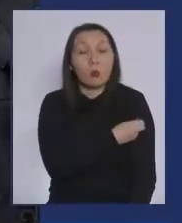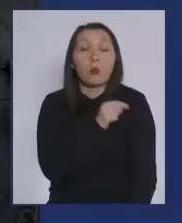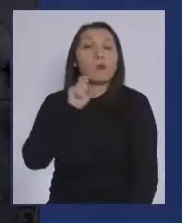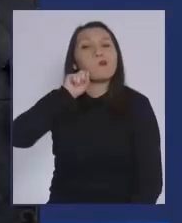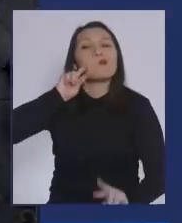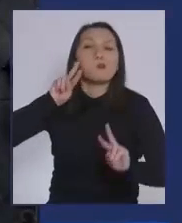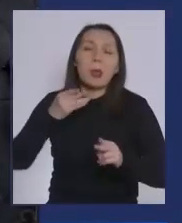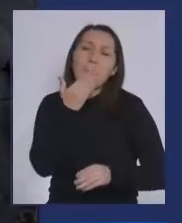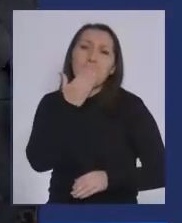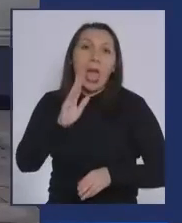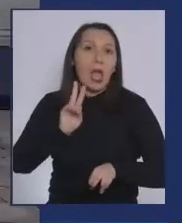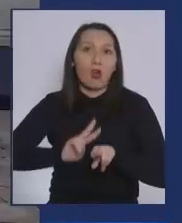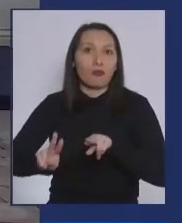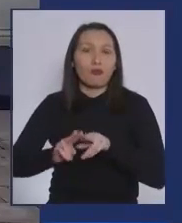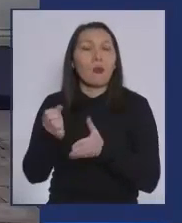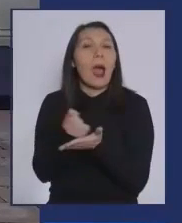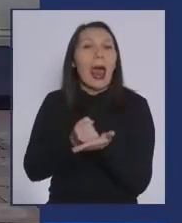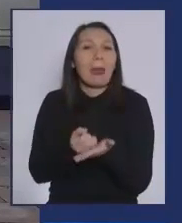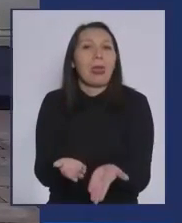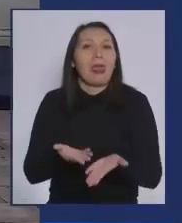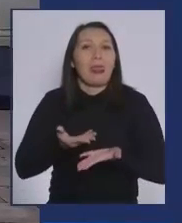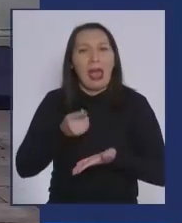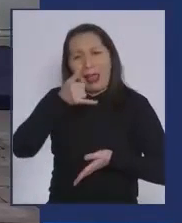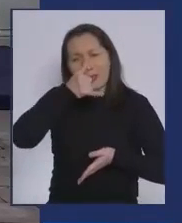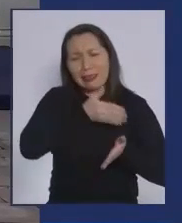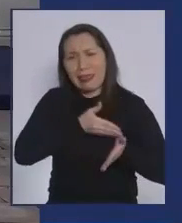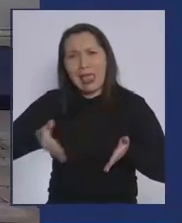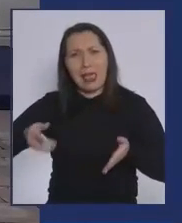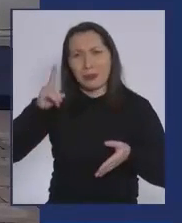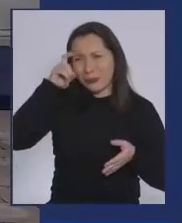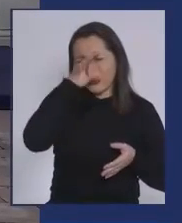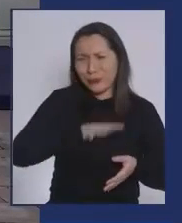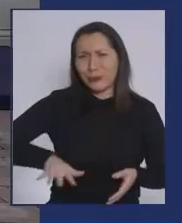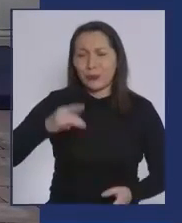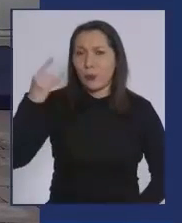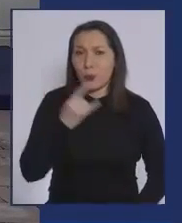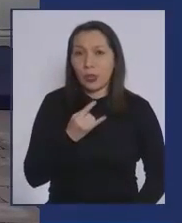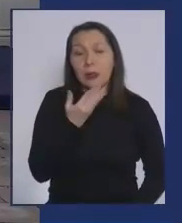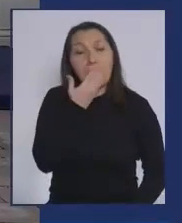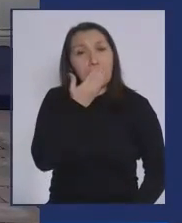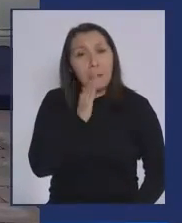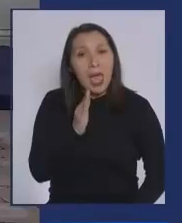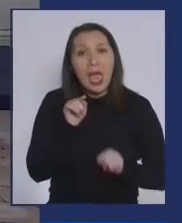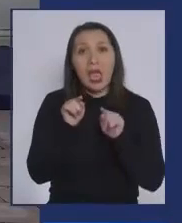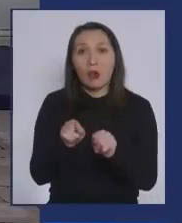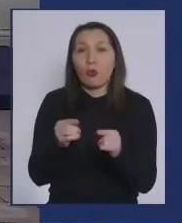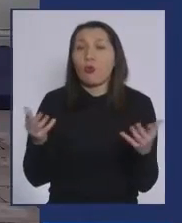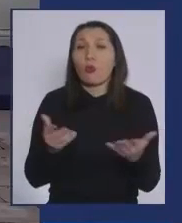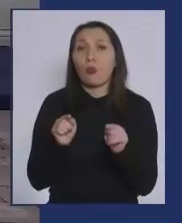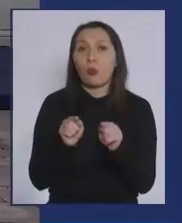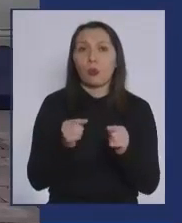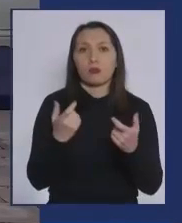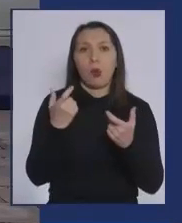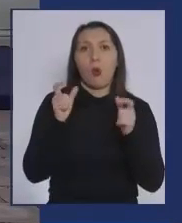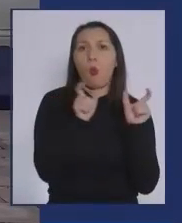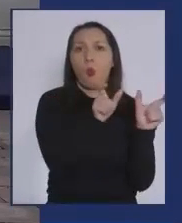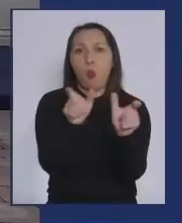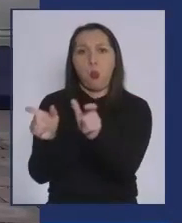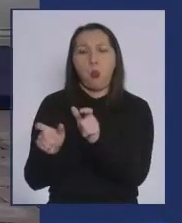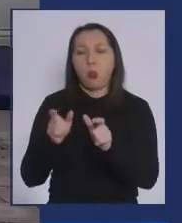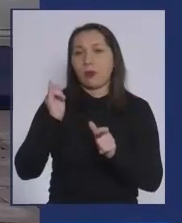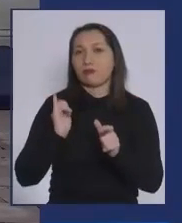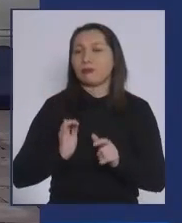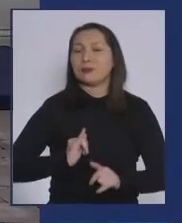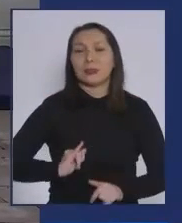mejor solución a estos tiempos de emergencia la mejor manera de proteger en forma